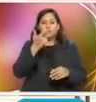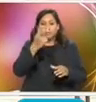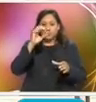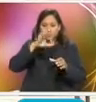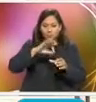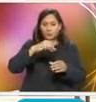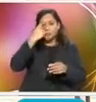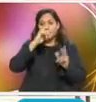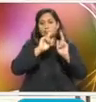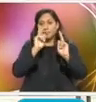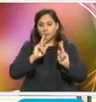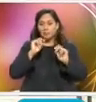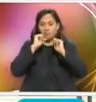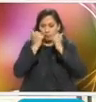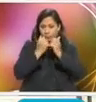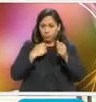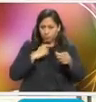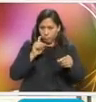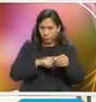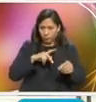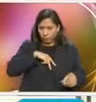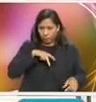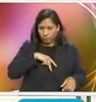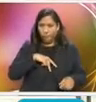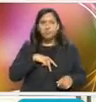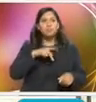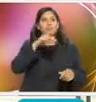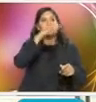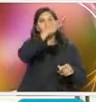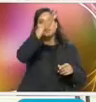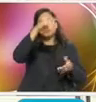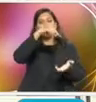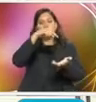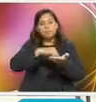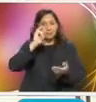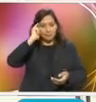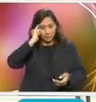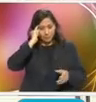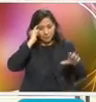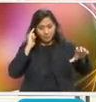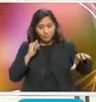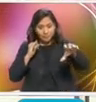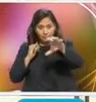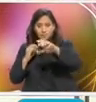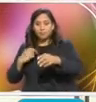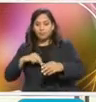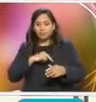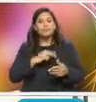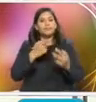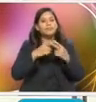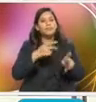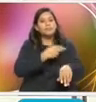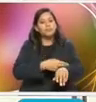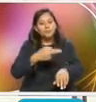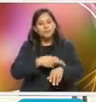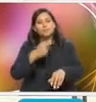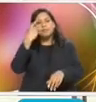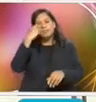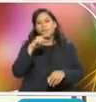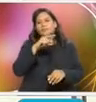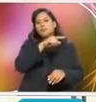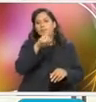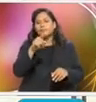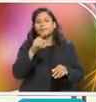que yo pertenezco y que nos enfocamos en trabajo en comunidades rurales indígenas justamente, pues estamos llevando a cabo iniciativas donde